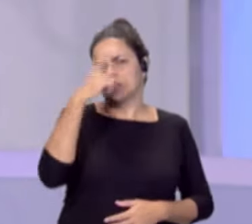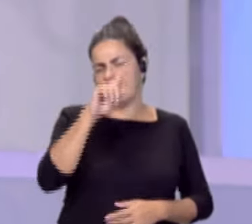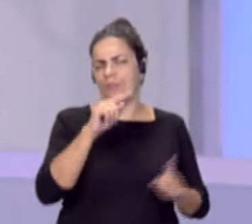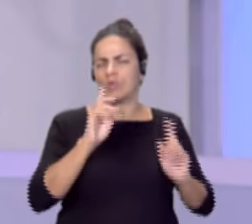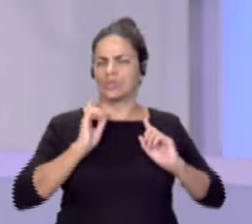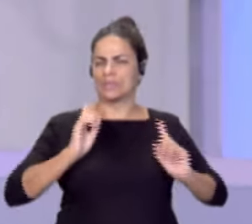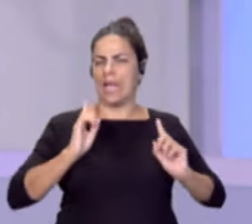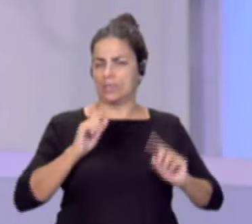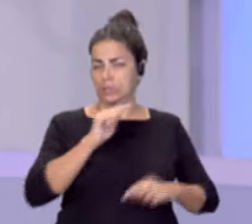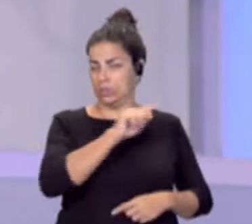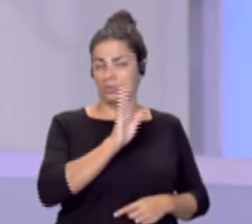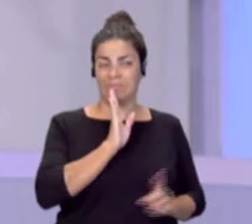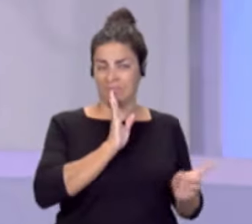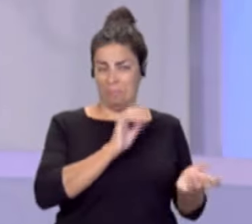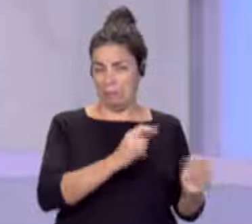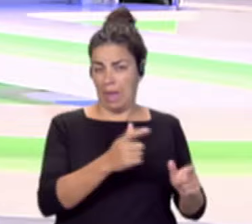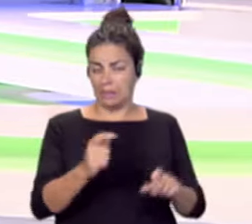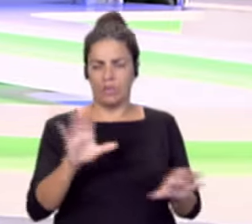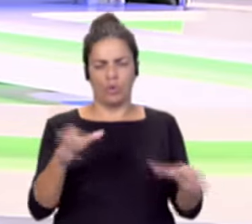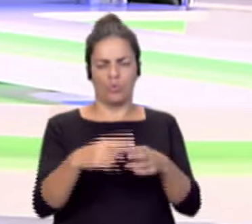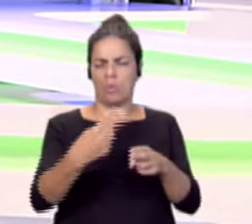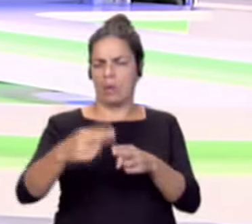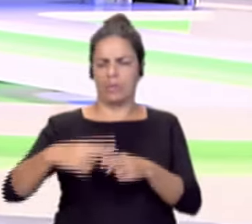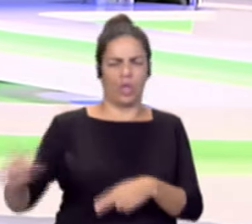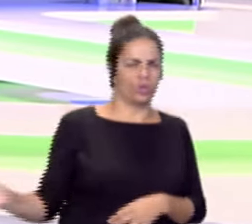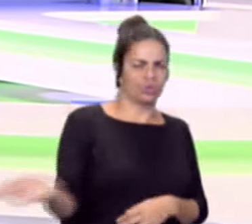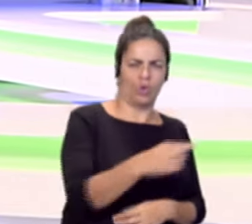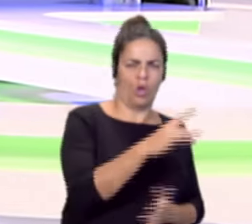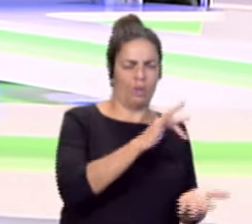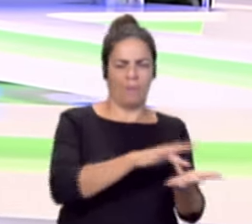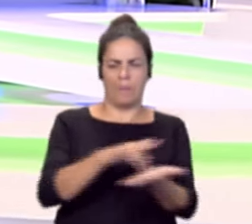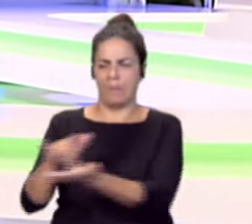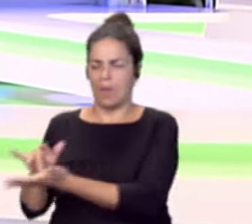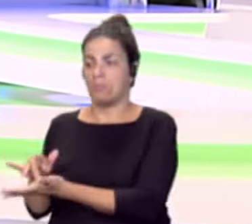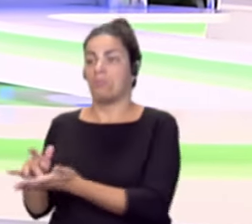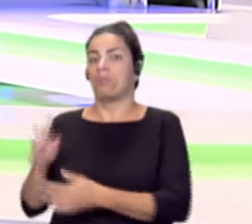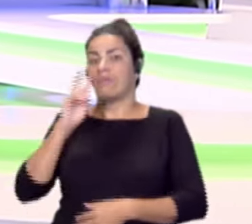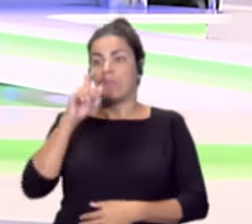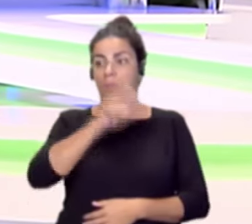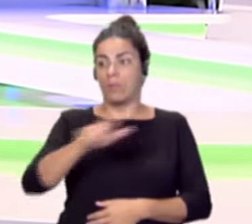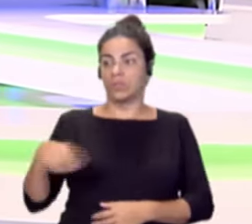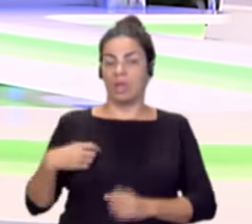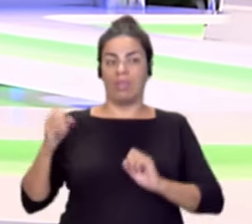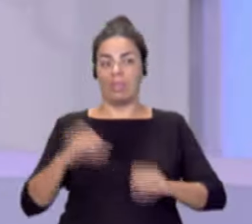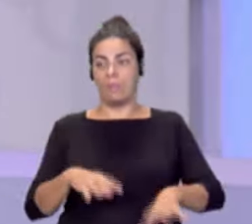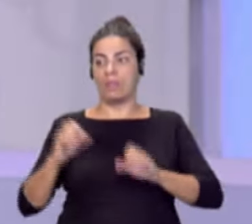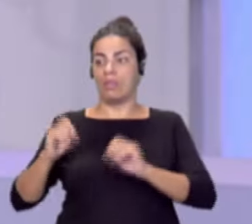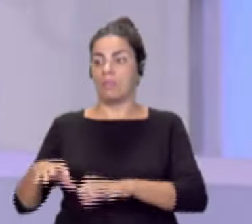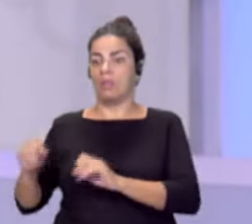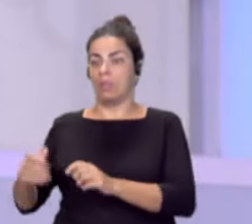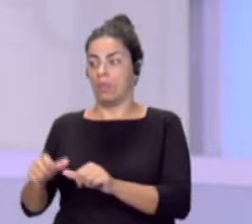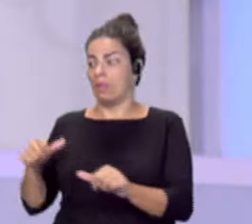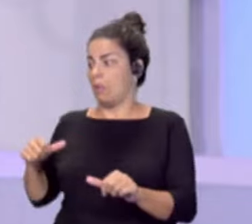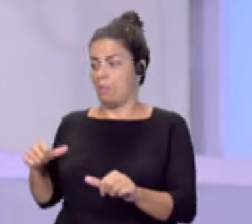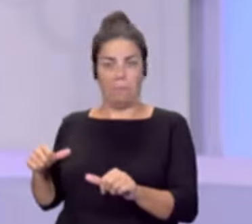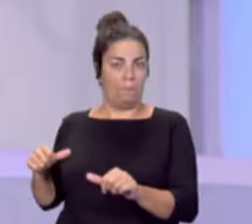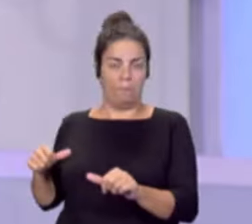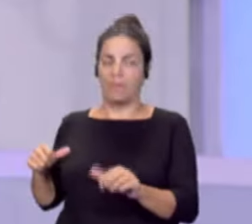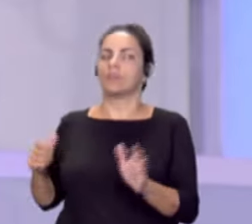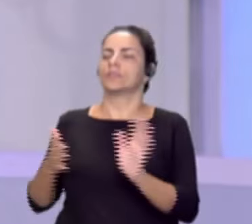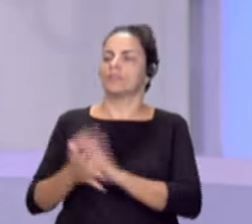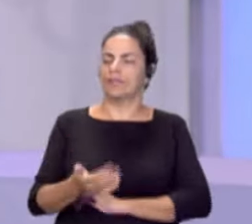en todos los partidos políticos y no vemos que la gente dimita todos los días, entonces algo está ocurriendo, seguramente